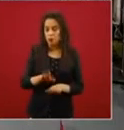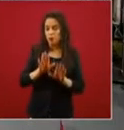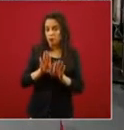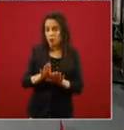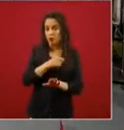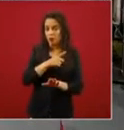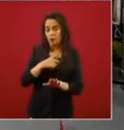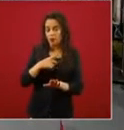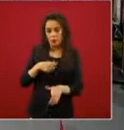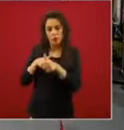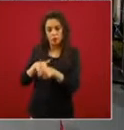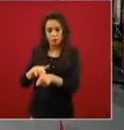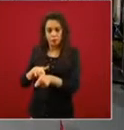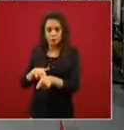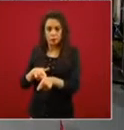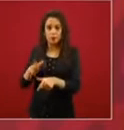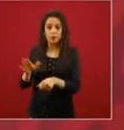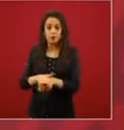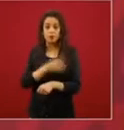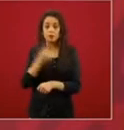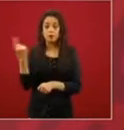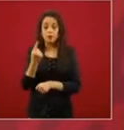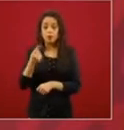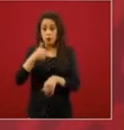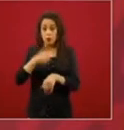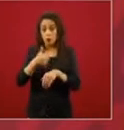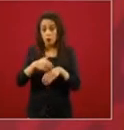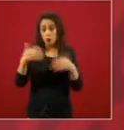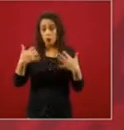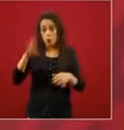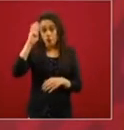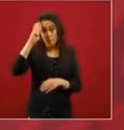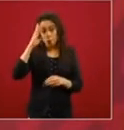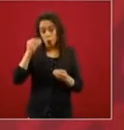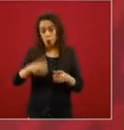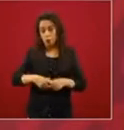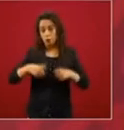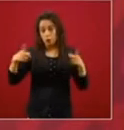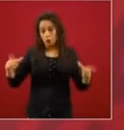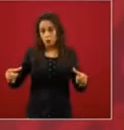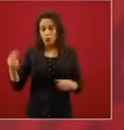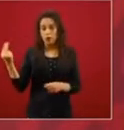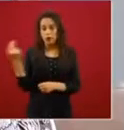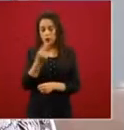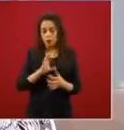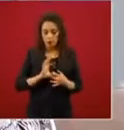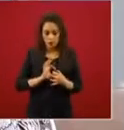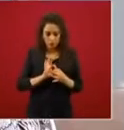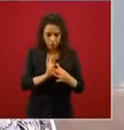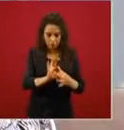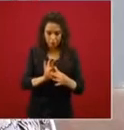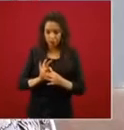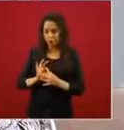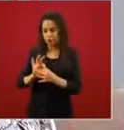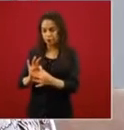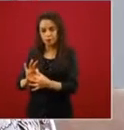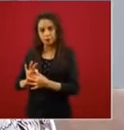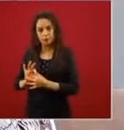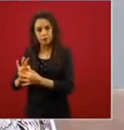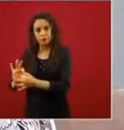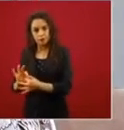queremos, porque es un número muy grande, es que entremos en esta dinámica de corresponsabilidad y de